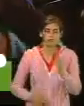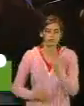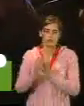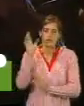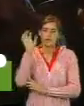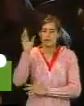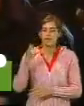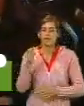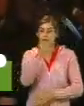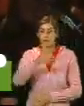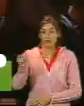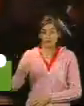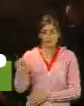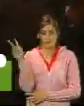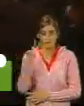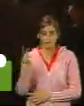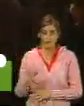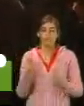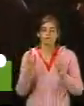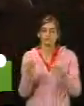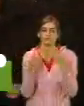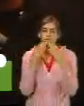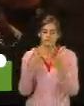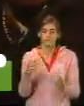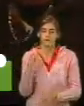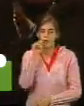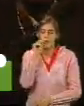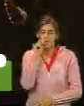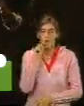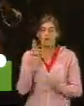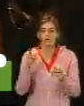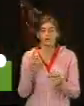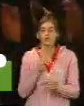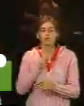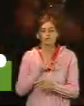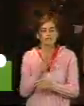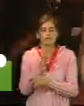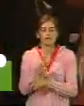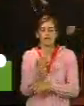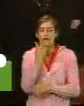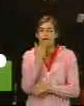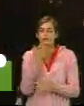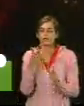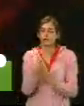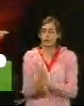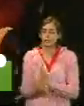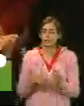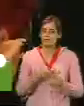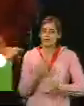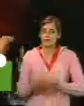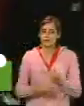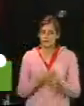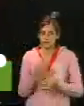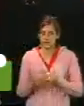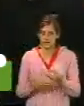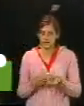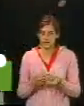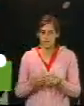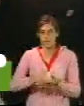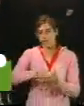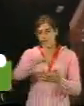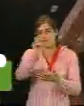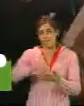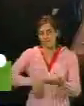y de nuestros compañeros acá en Venezuela. Le damos gracias al compañero. Bueno, nos dirigimos entonces a donde se estará realizando pues la